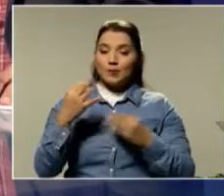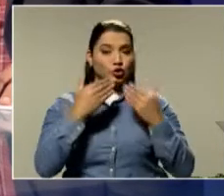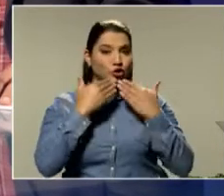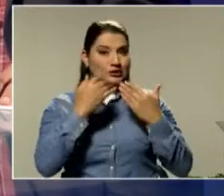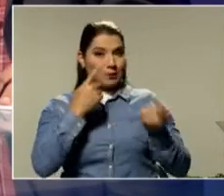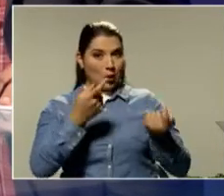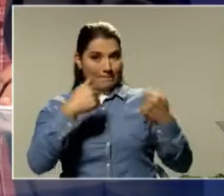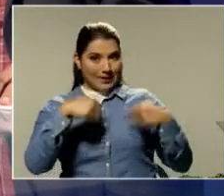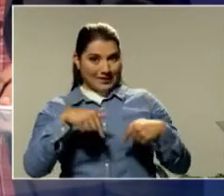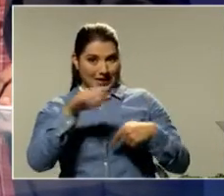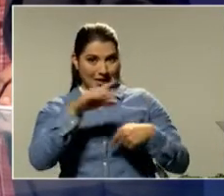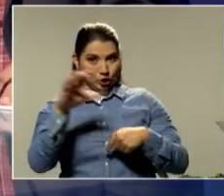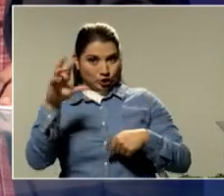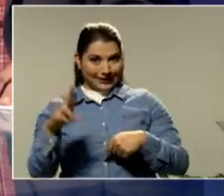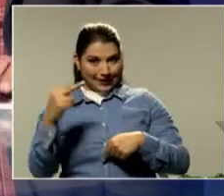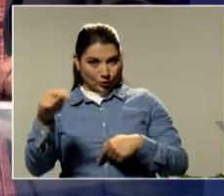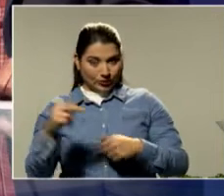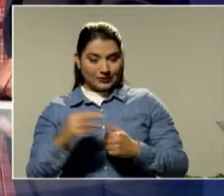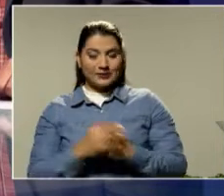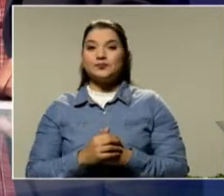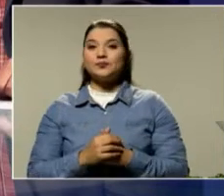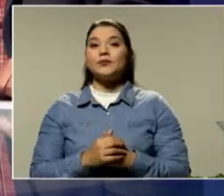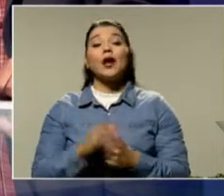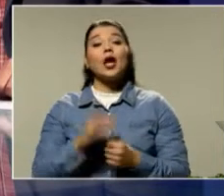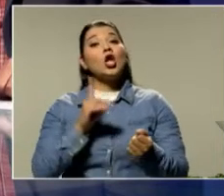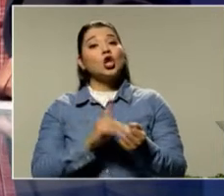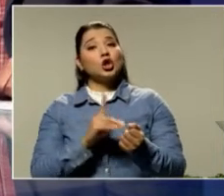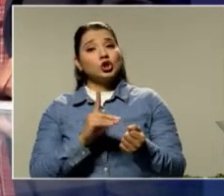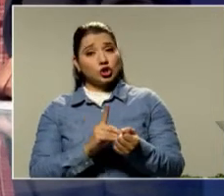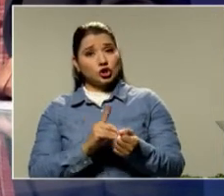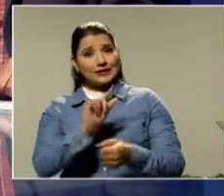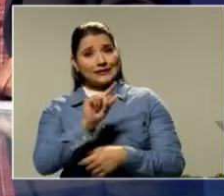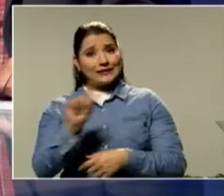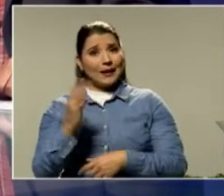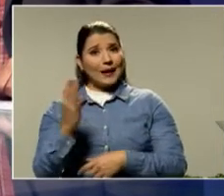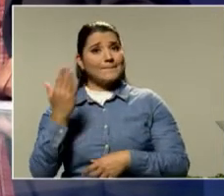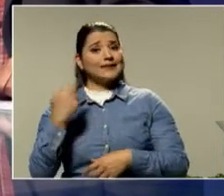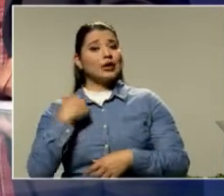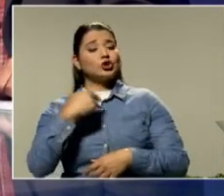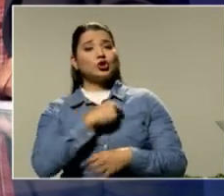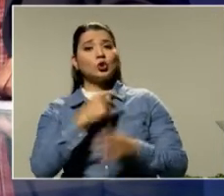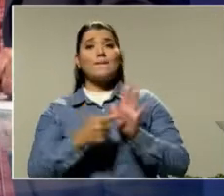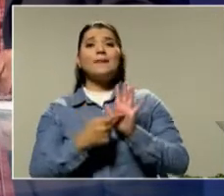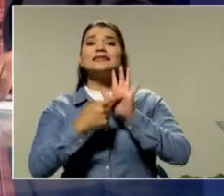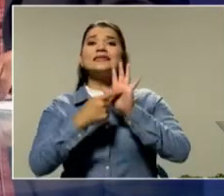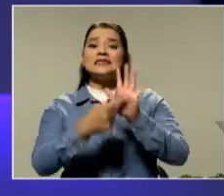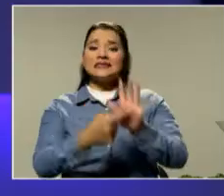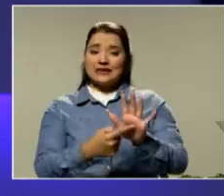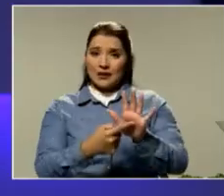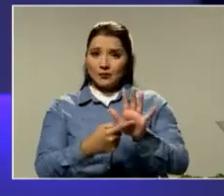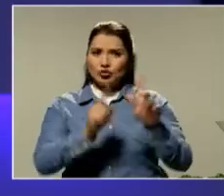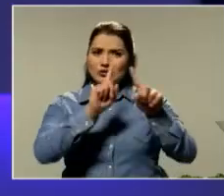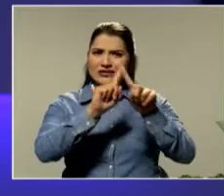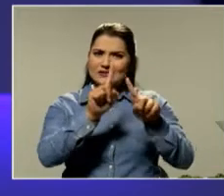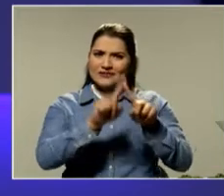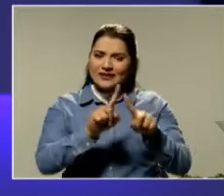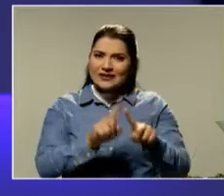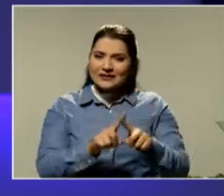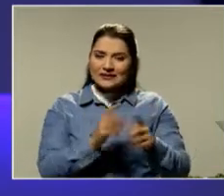Rica Noticias. Doctor Arauz, la semana pasada presentamos una serie de reportajes que